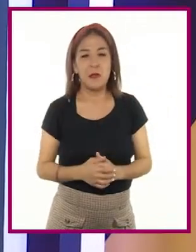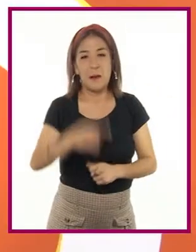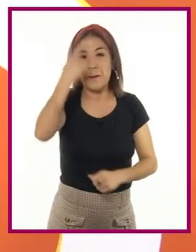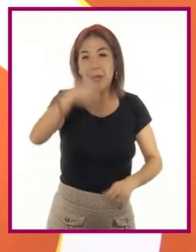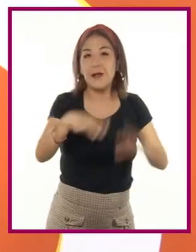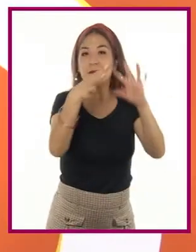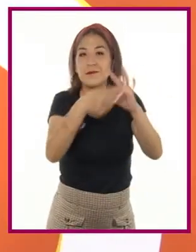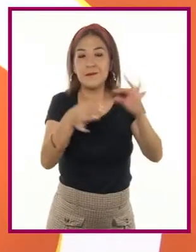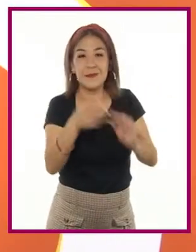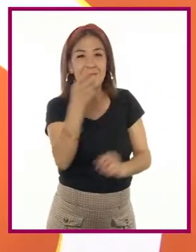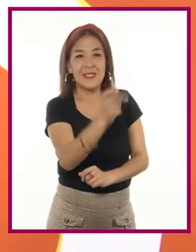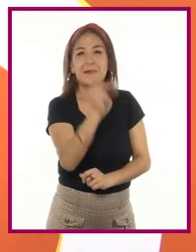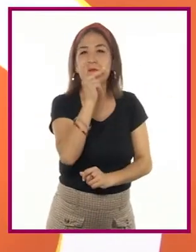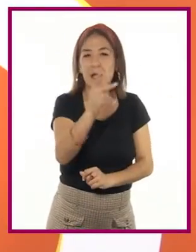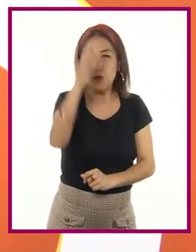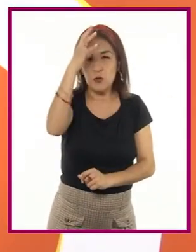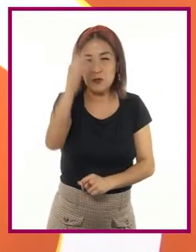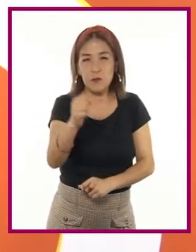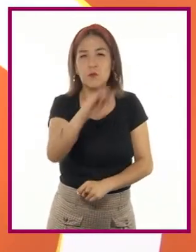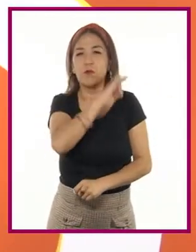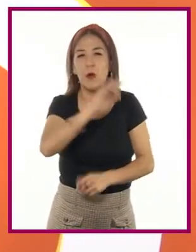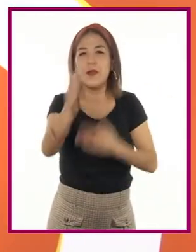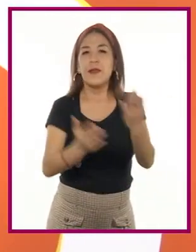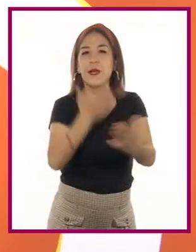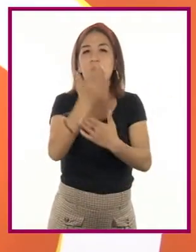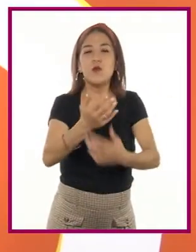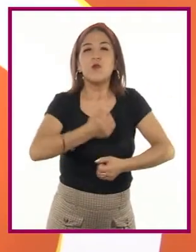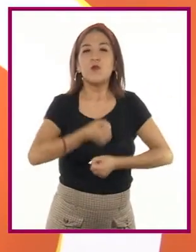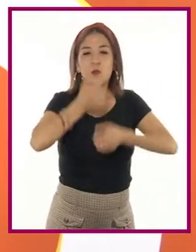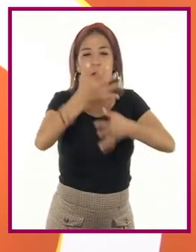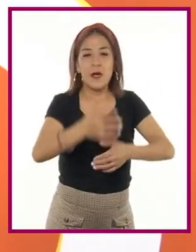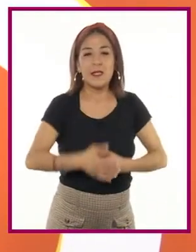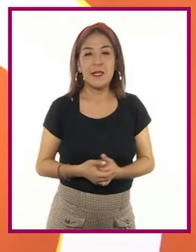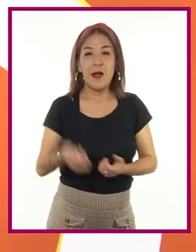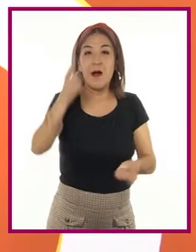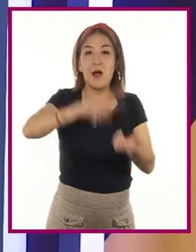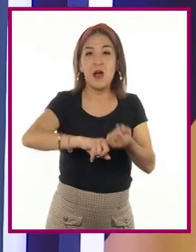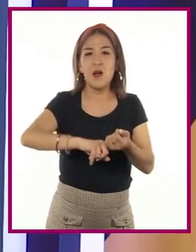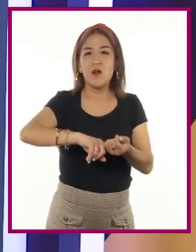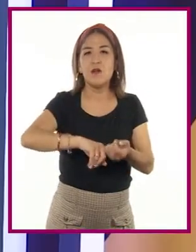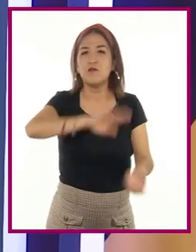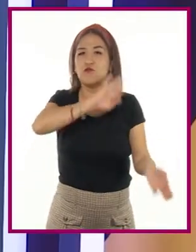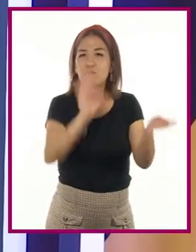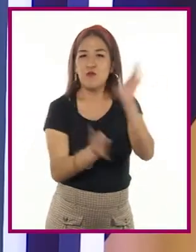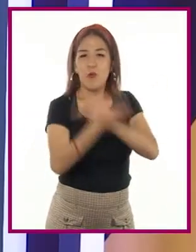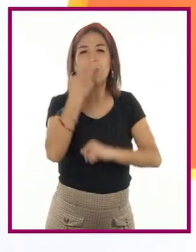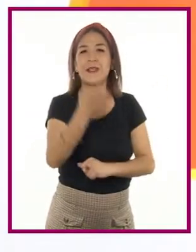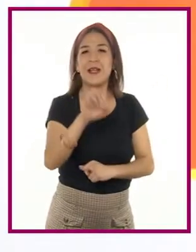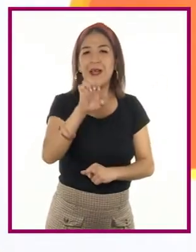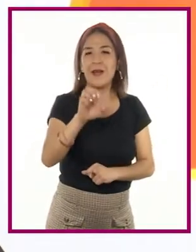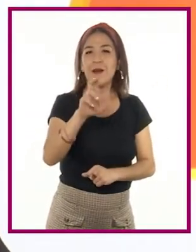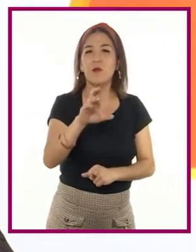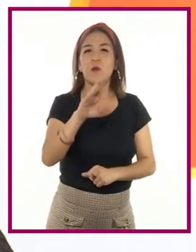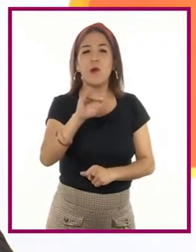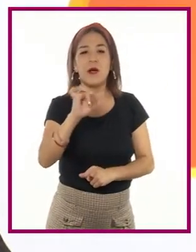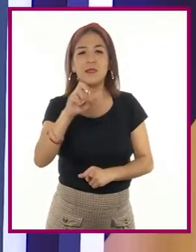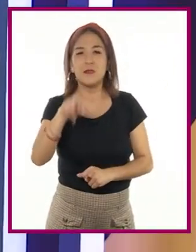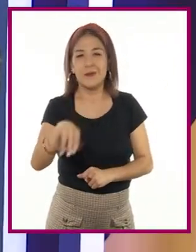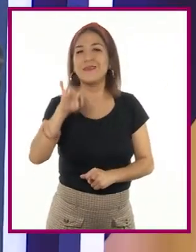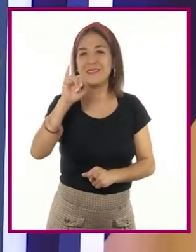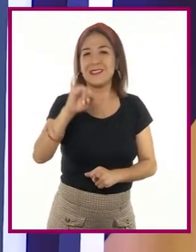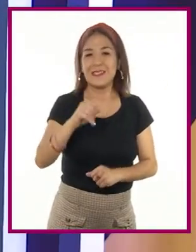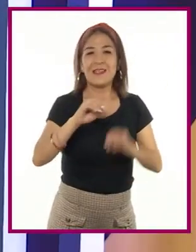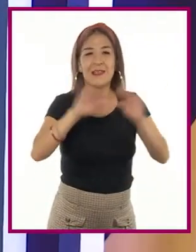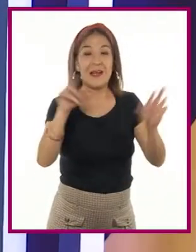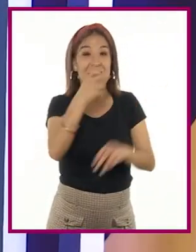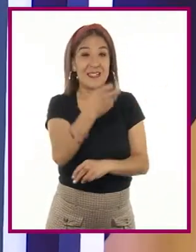más este concepto podría compartirnos el cuento de el mundo de las ecuaciones por supuesto maestra ese cuento